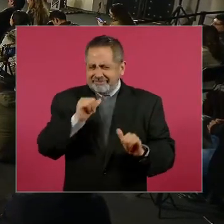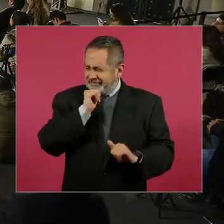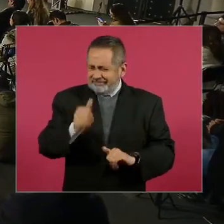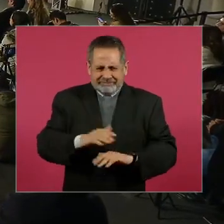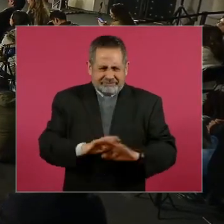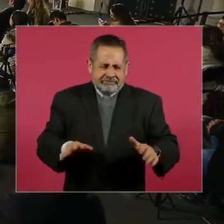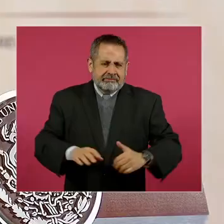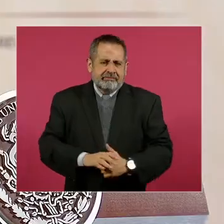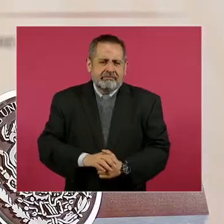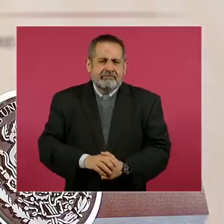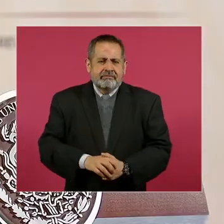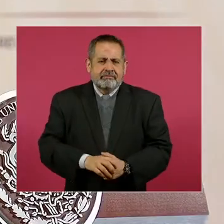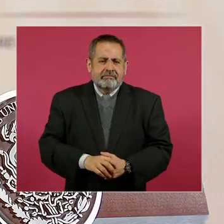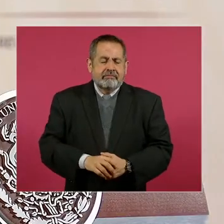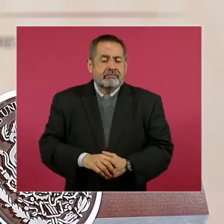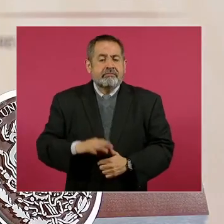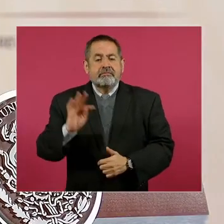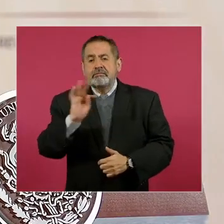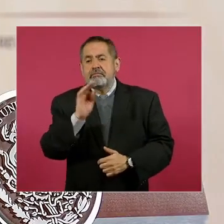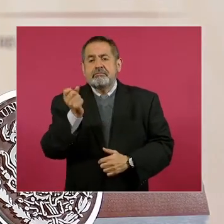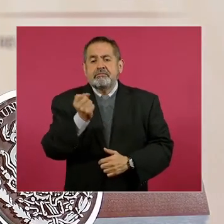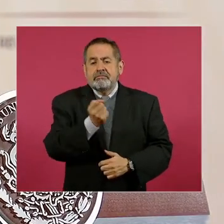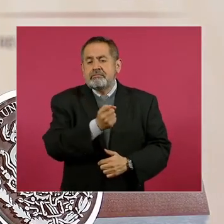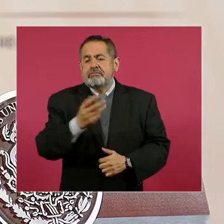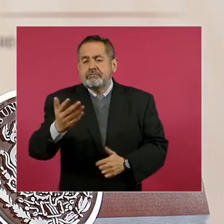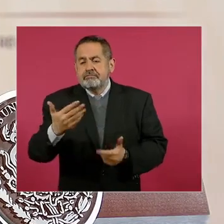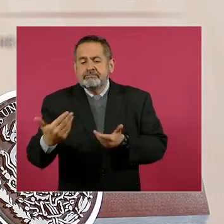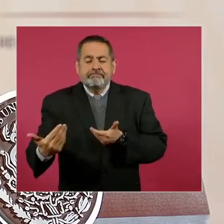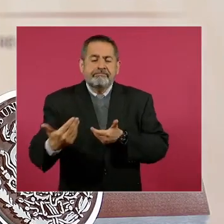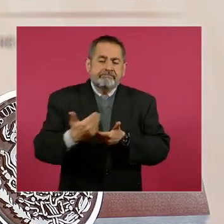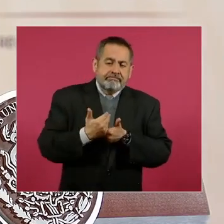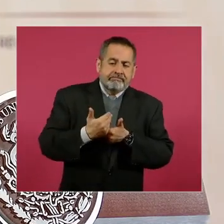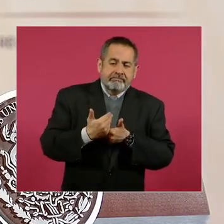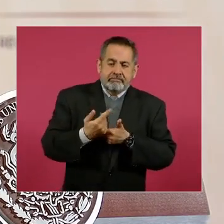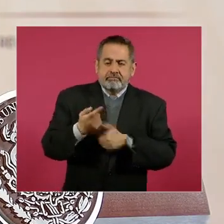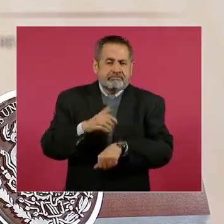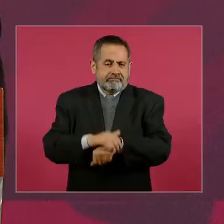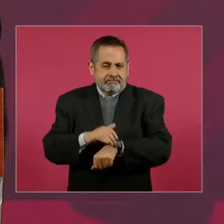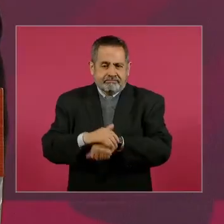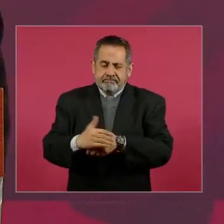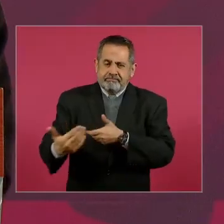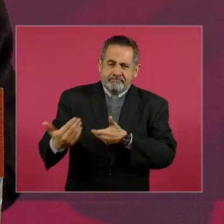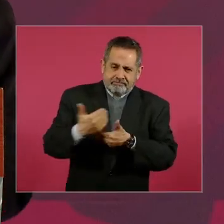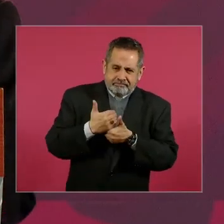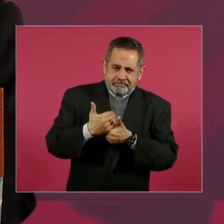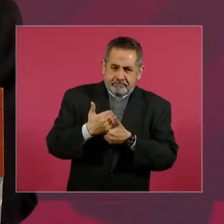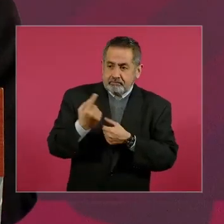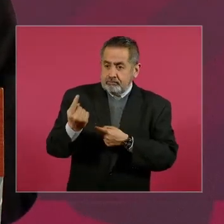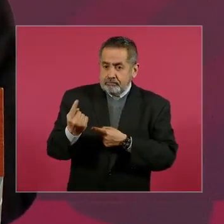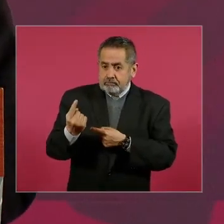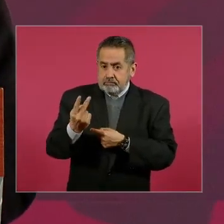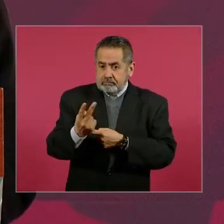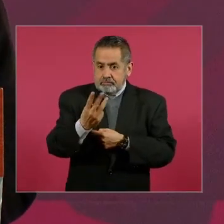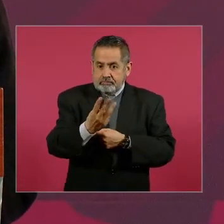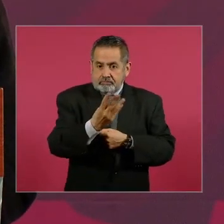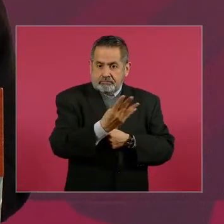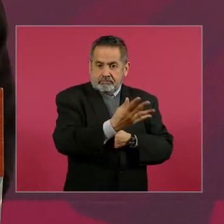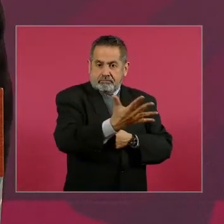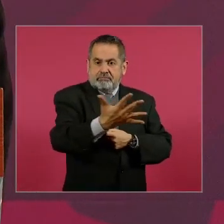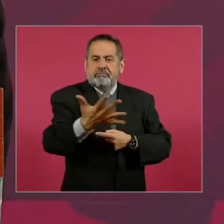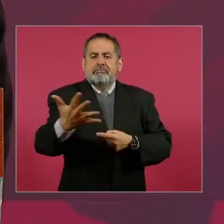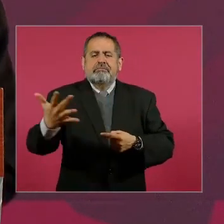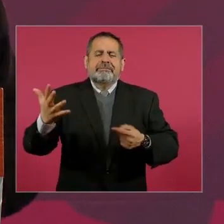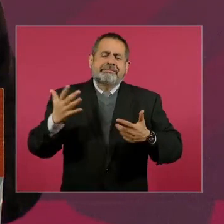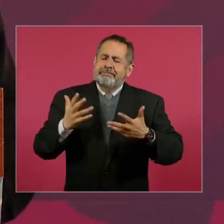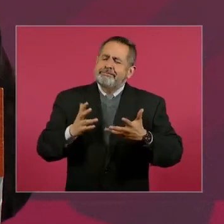Y si recibo a un amigo, tengo que recibir a otro y